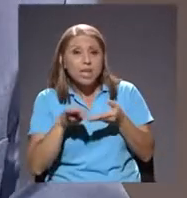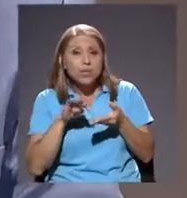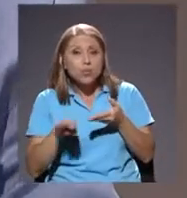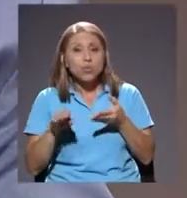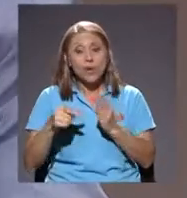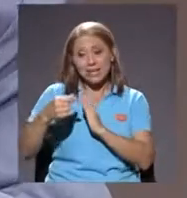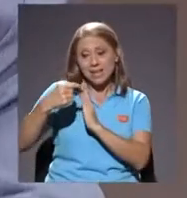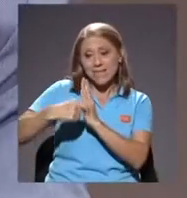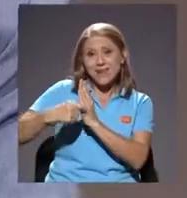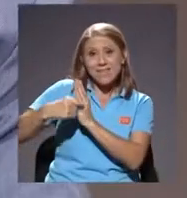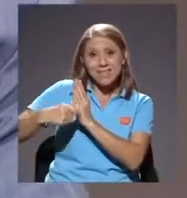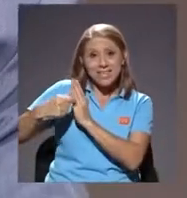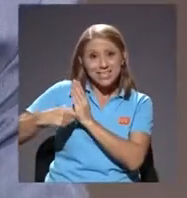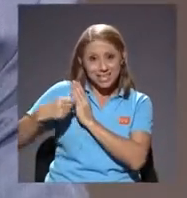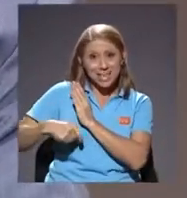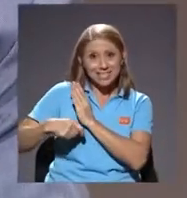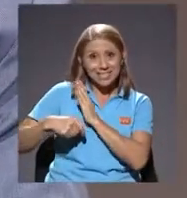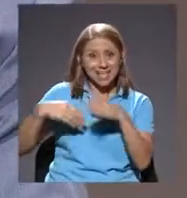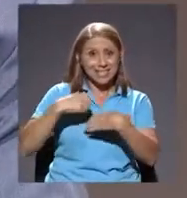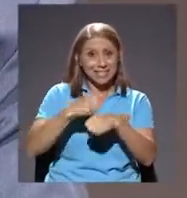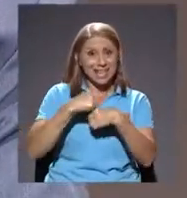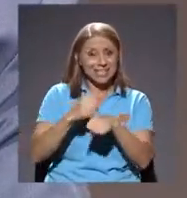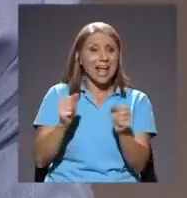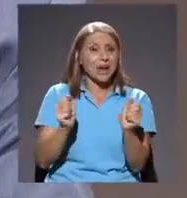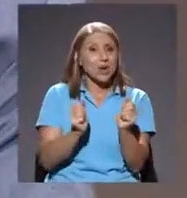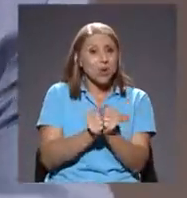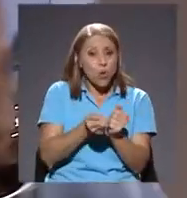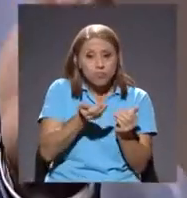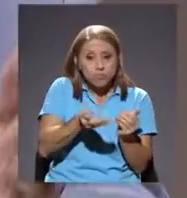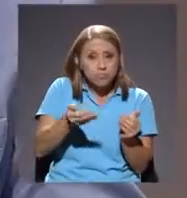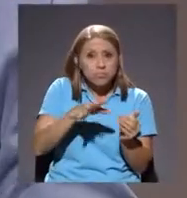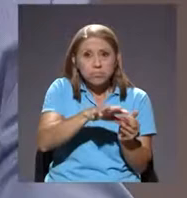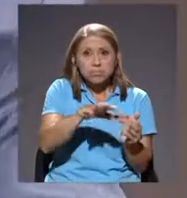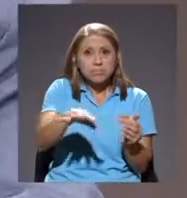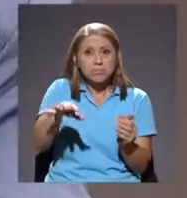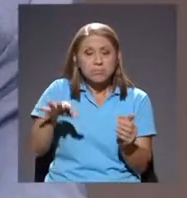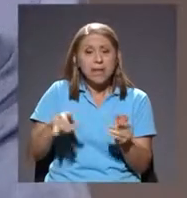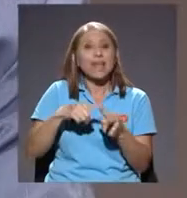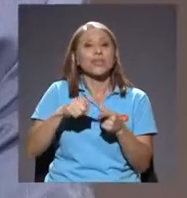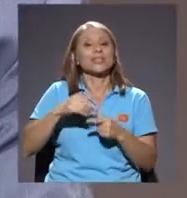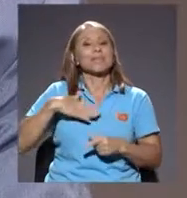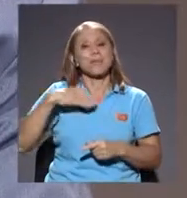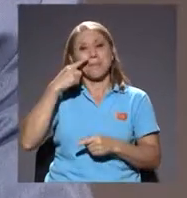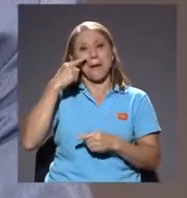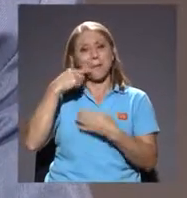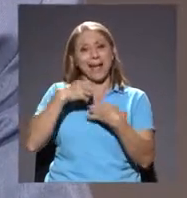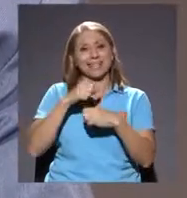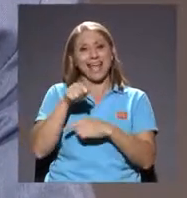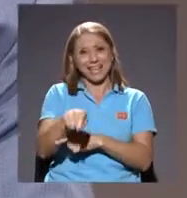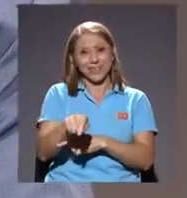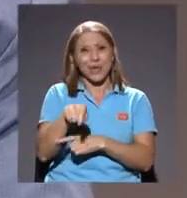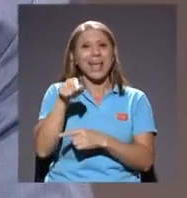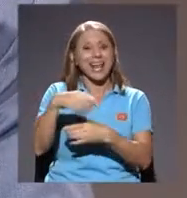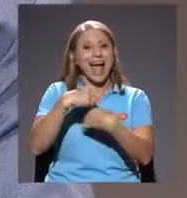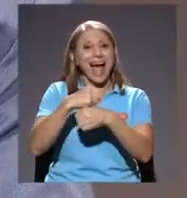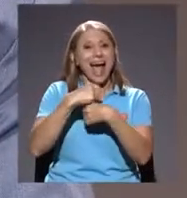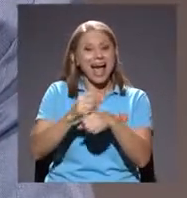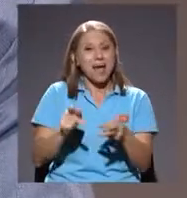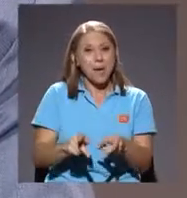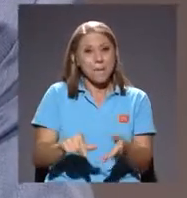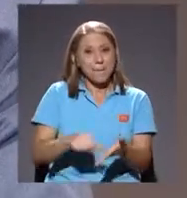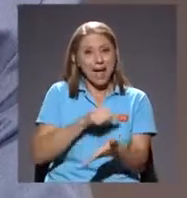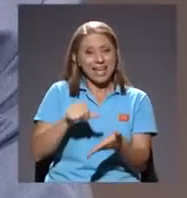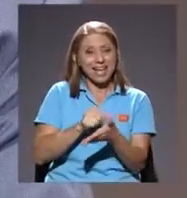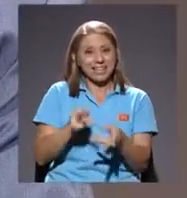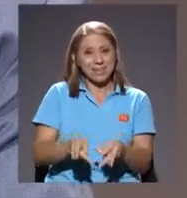sueltos verdad y eso era mi padre era un formador de páginas de periódico pero bueno fue un